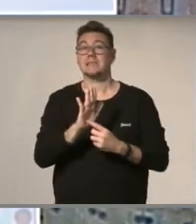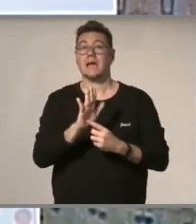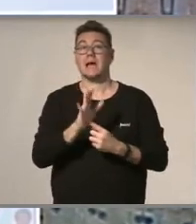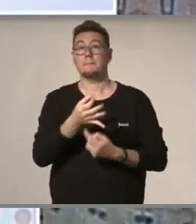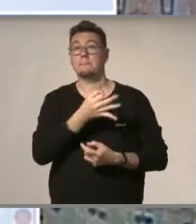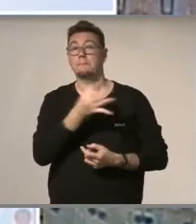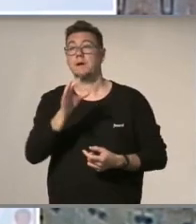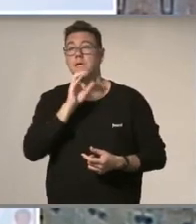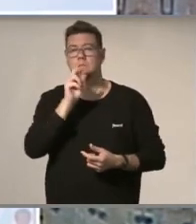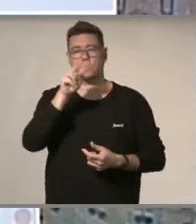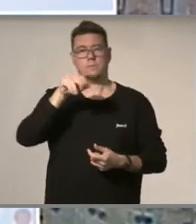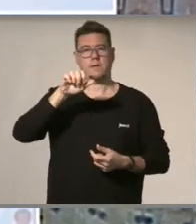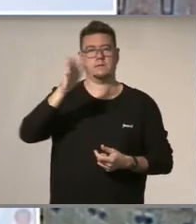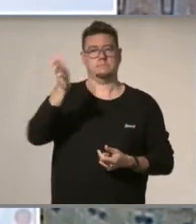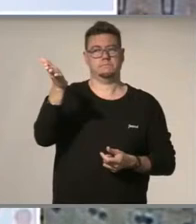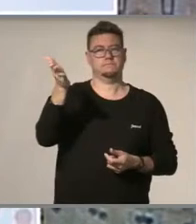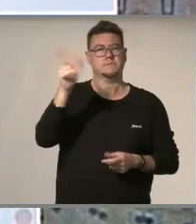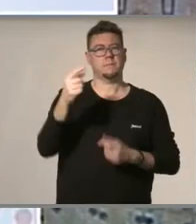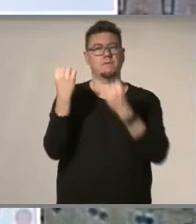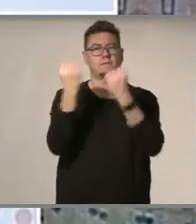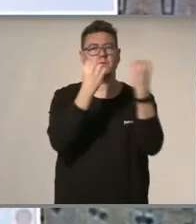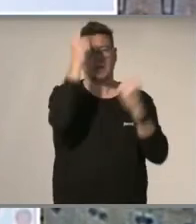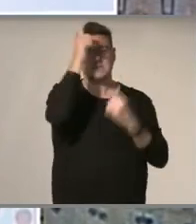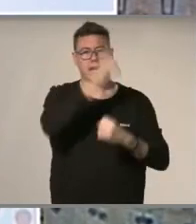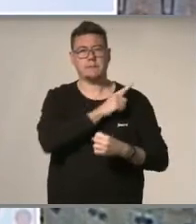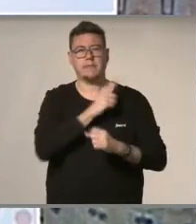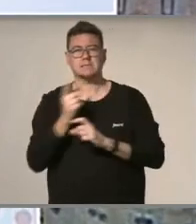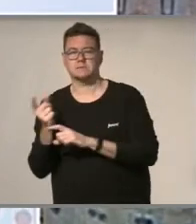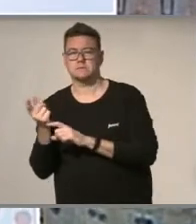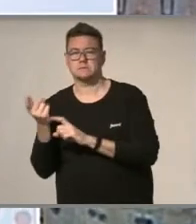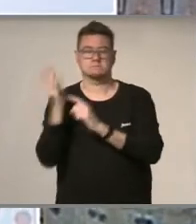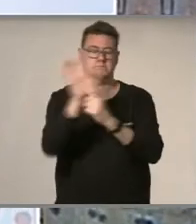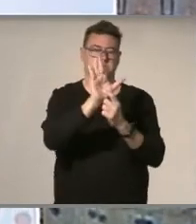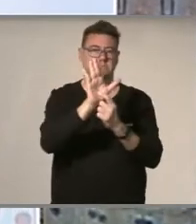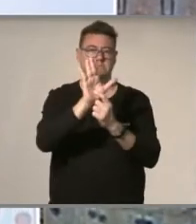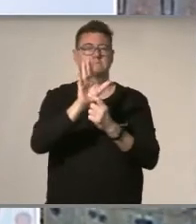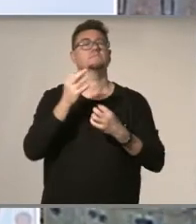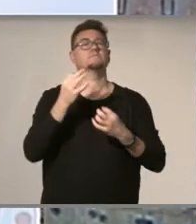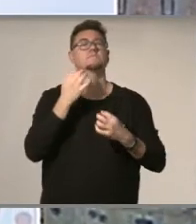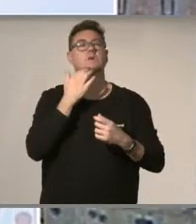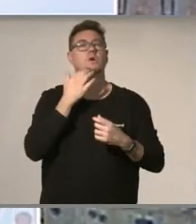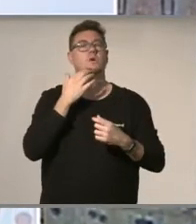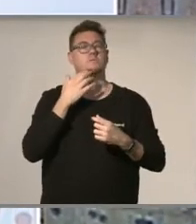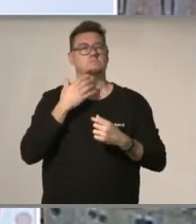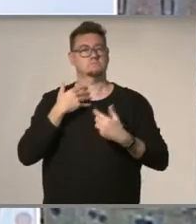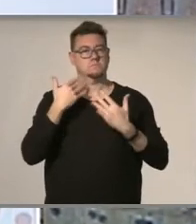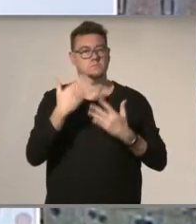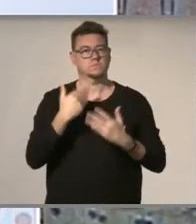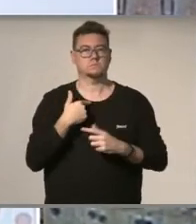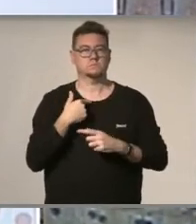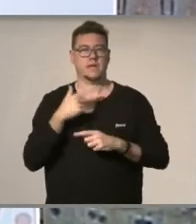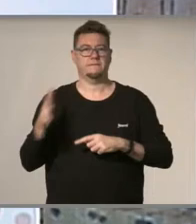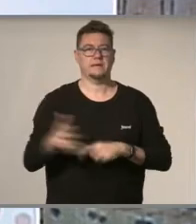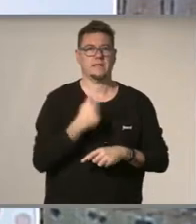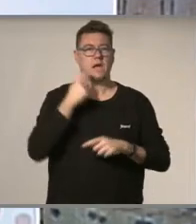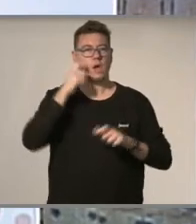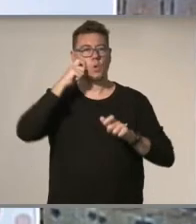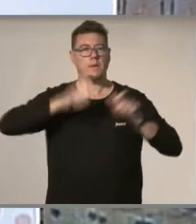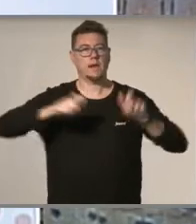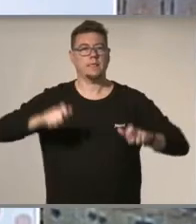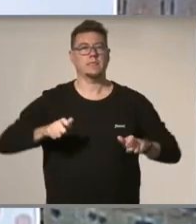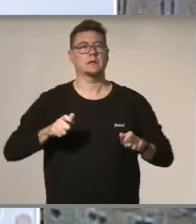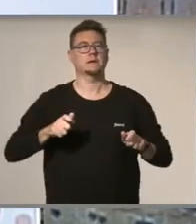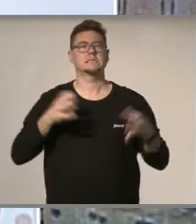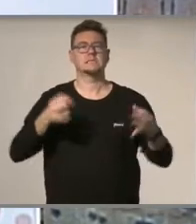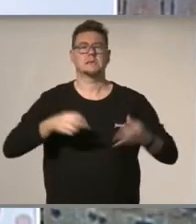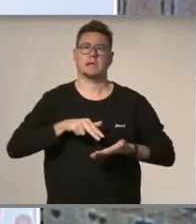duda, la UME y las Fuerzas Armadas en su conjunto, que con generosidad, con eficacia, con humanidad, han